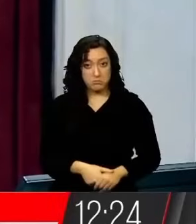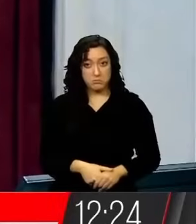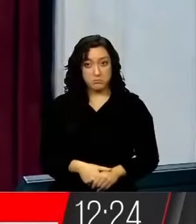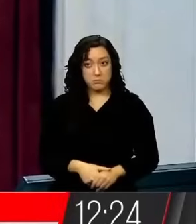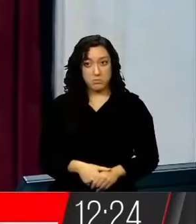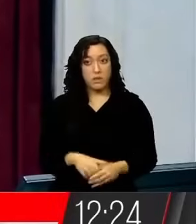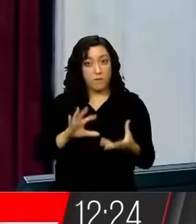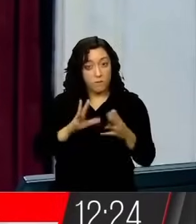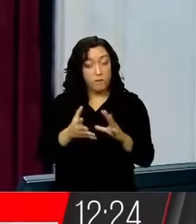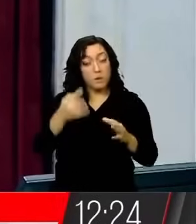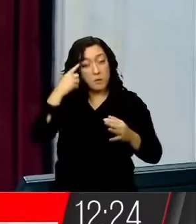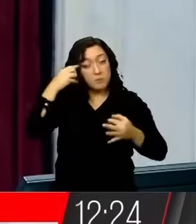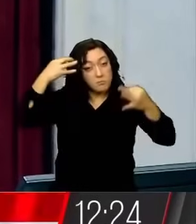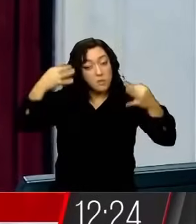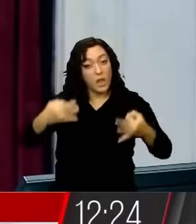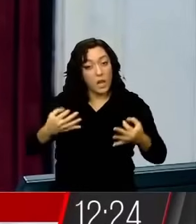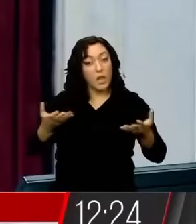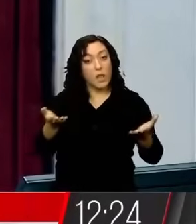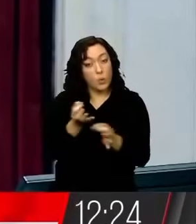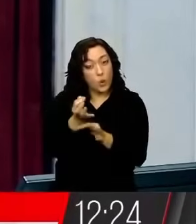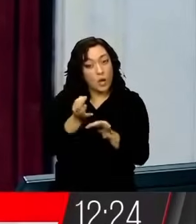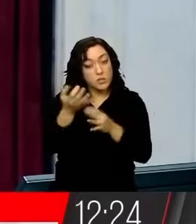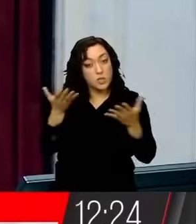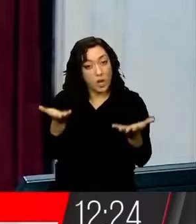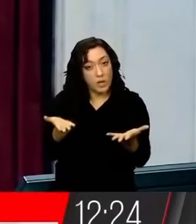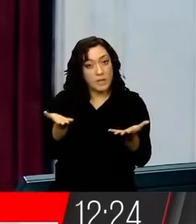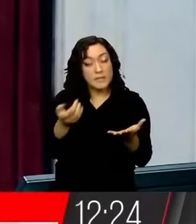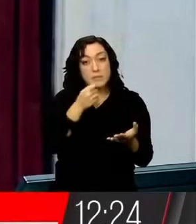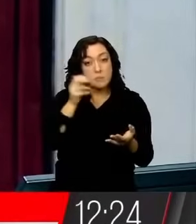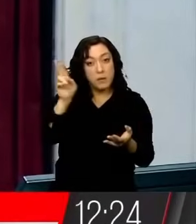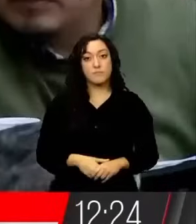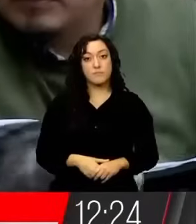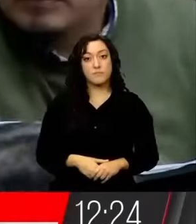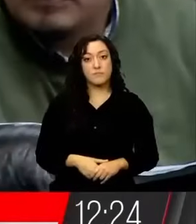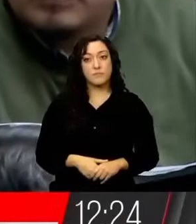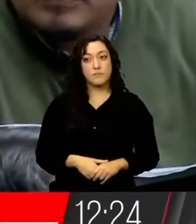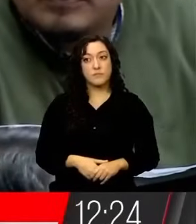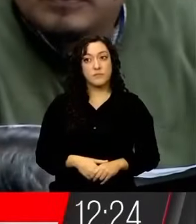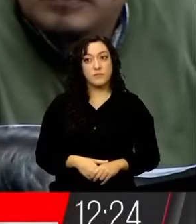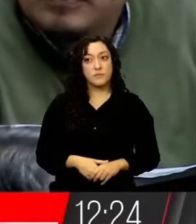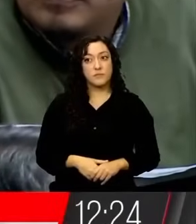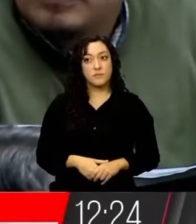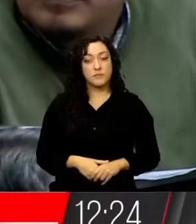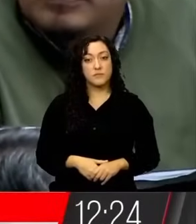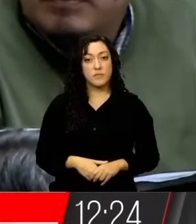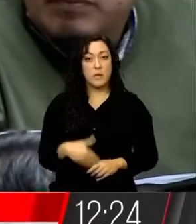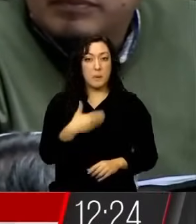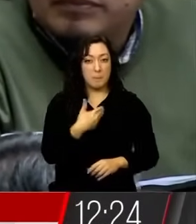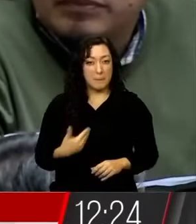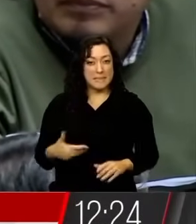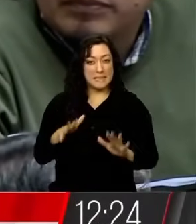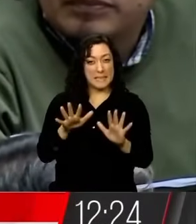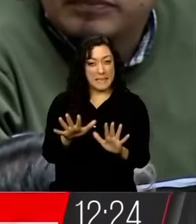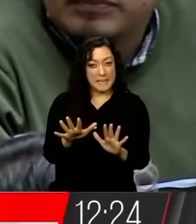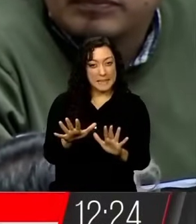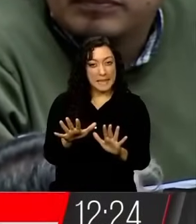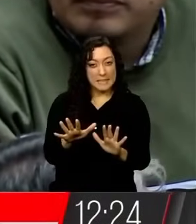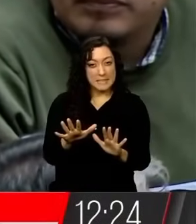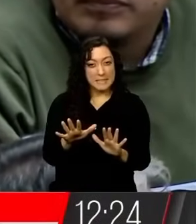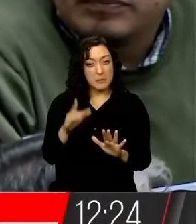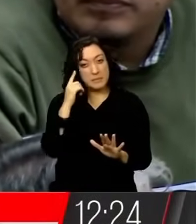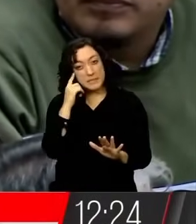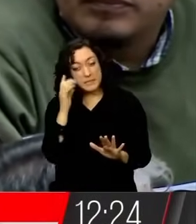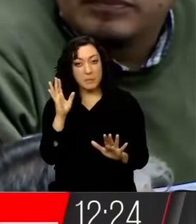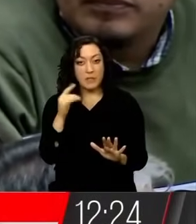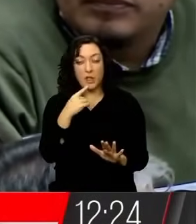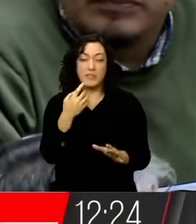Esa es la forma civilizada, diputada. Hágale. Se le cedió la palabra, hable. Es raro que viniendo de un presidente con las expresiones que tiene me